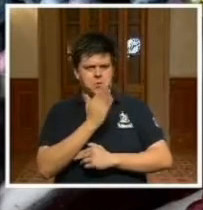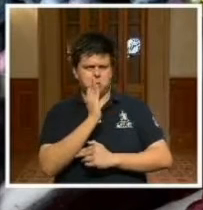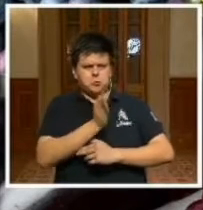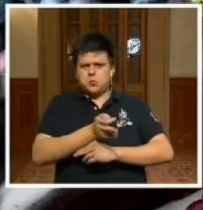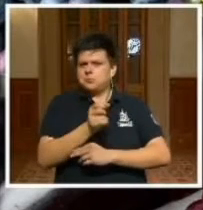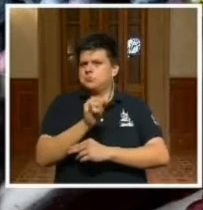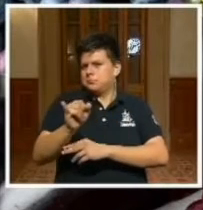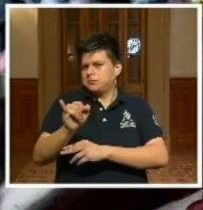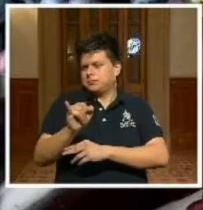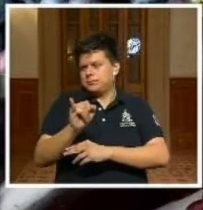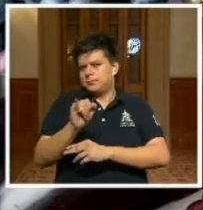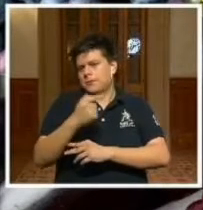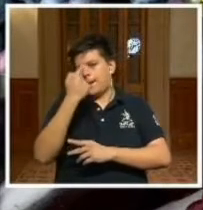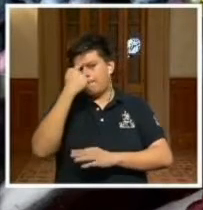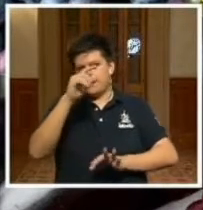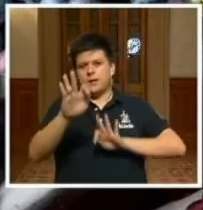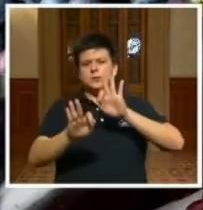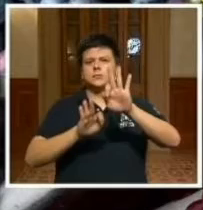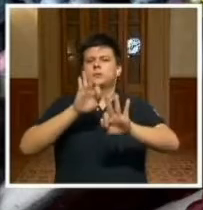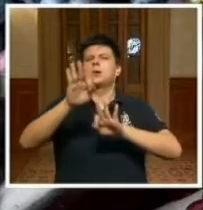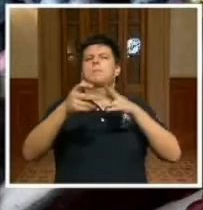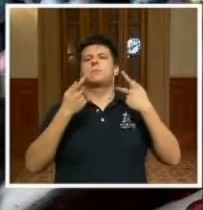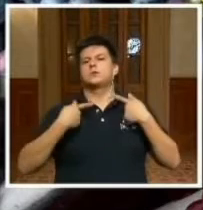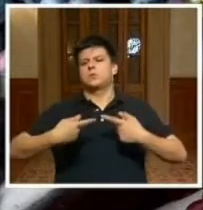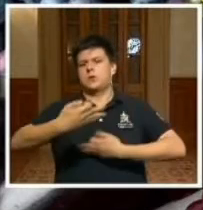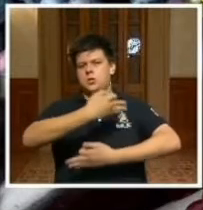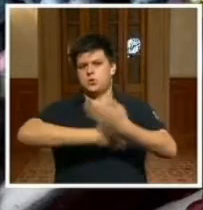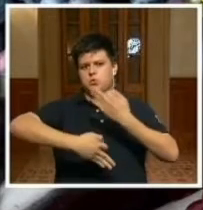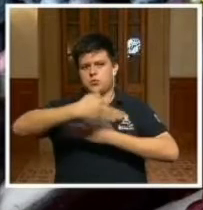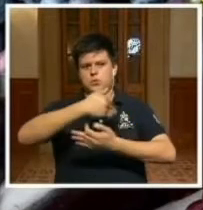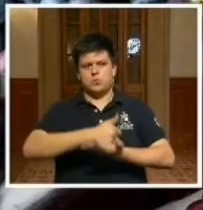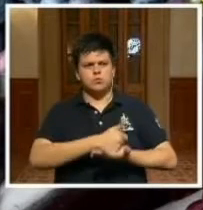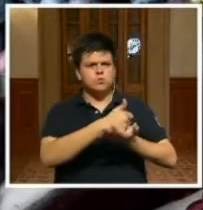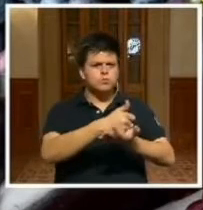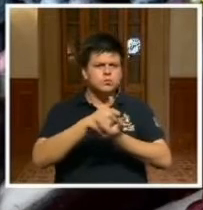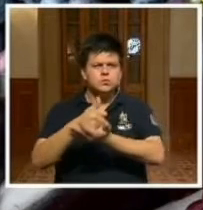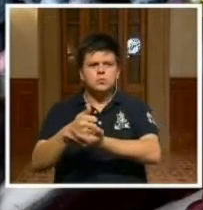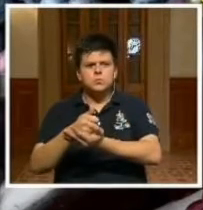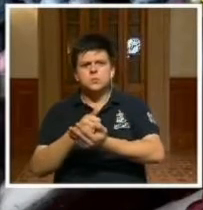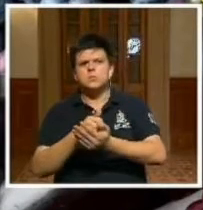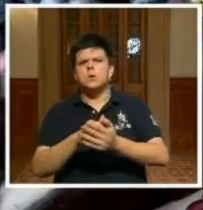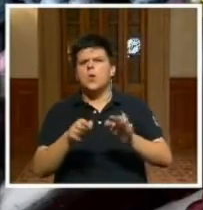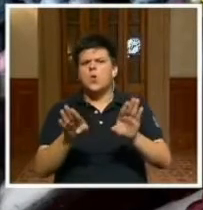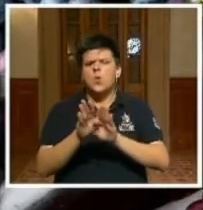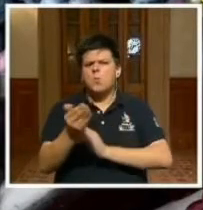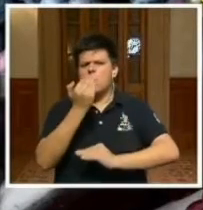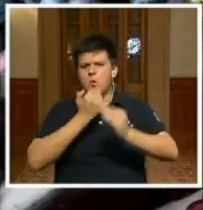su mejor disposición para atender a todos los neoleoneses, que les ayuden cómo alimentarse de una manera